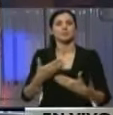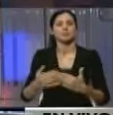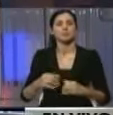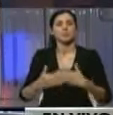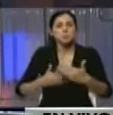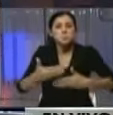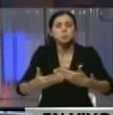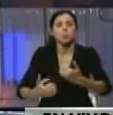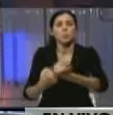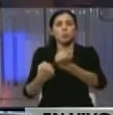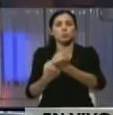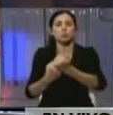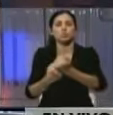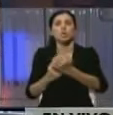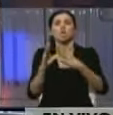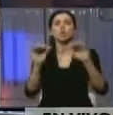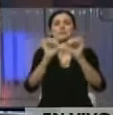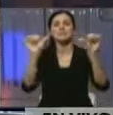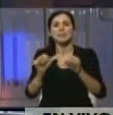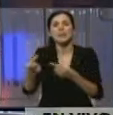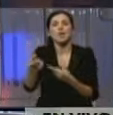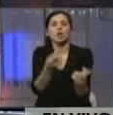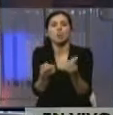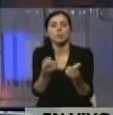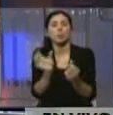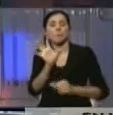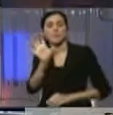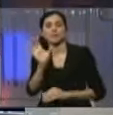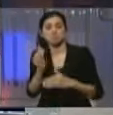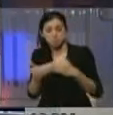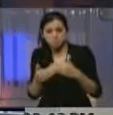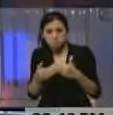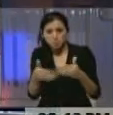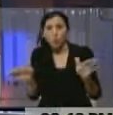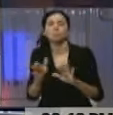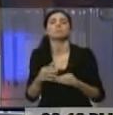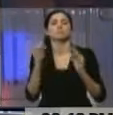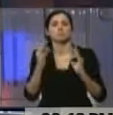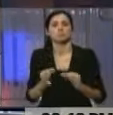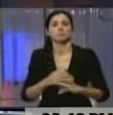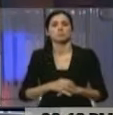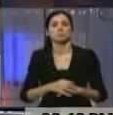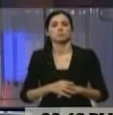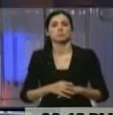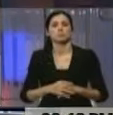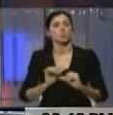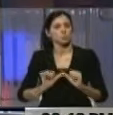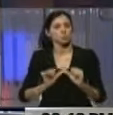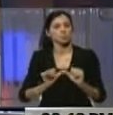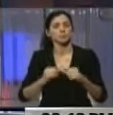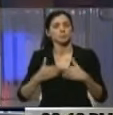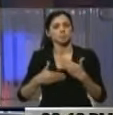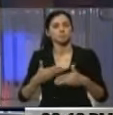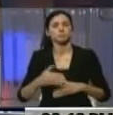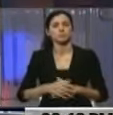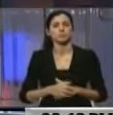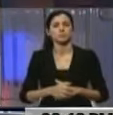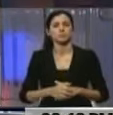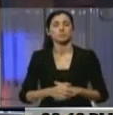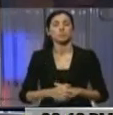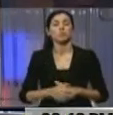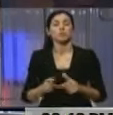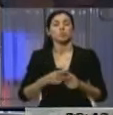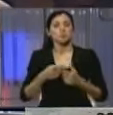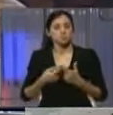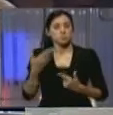aparato económico del país para su proceso de activación y reactivación. Así que es muy